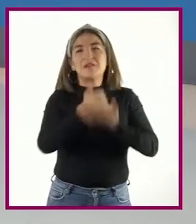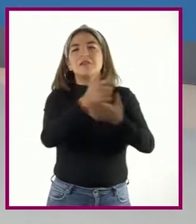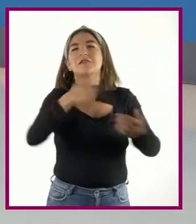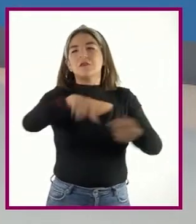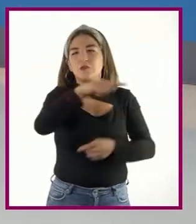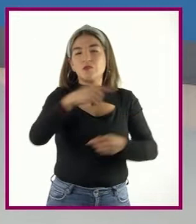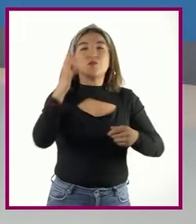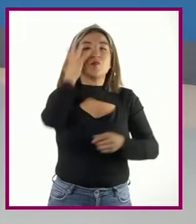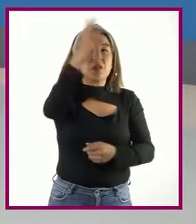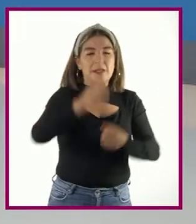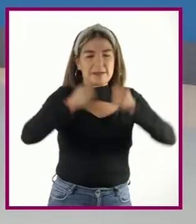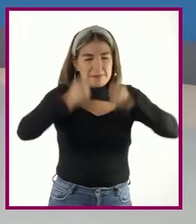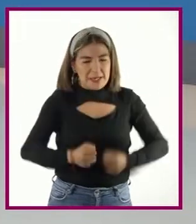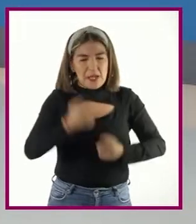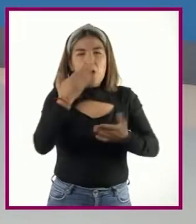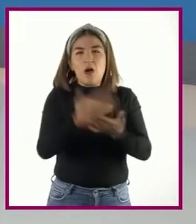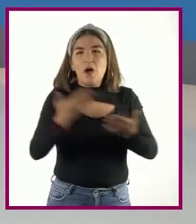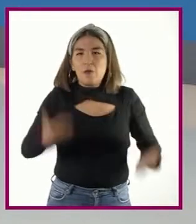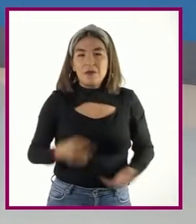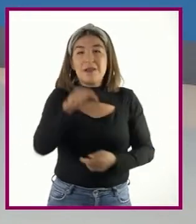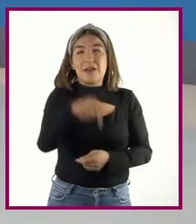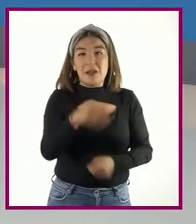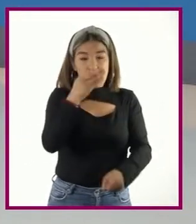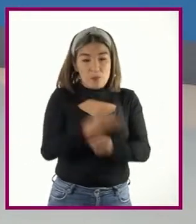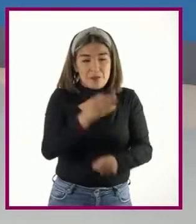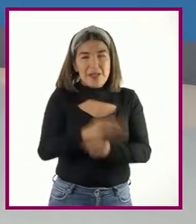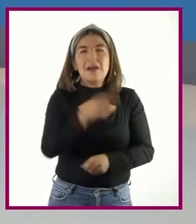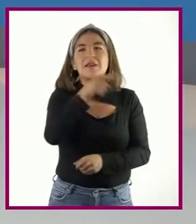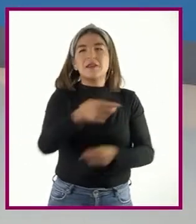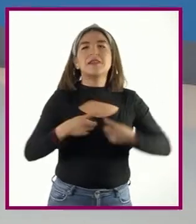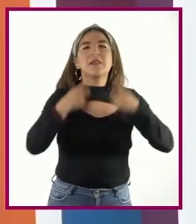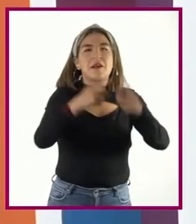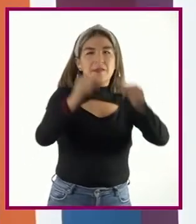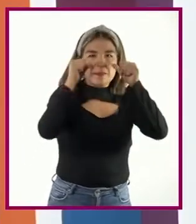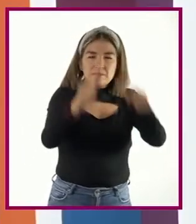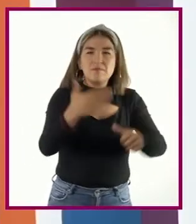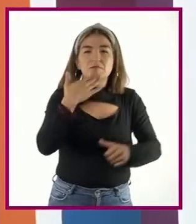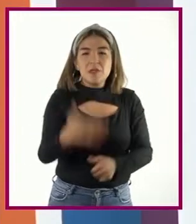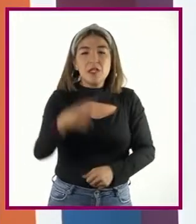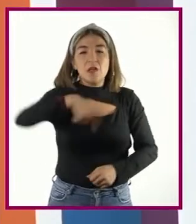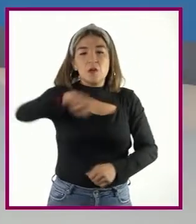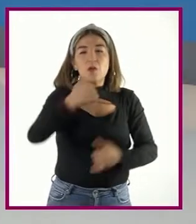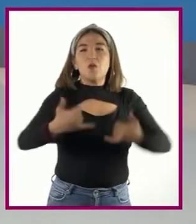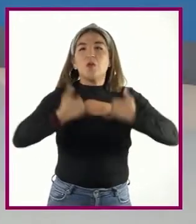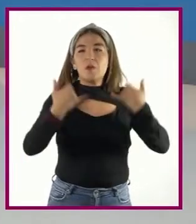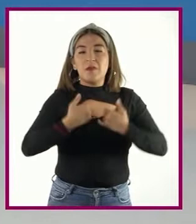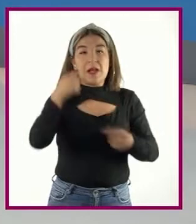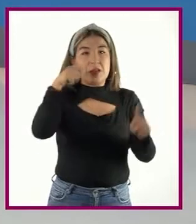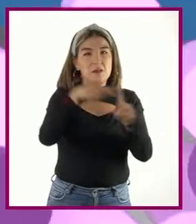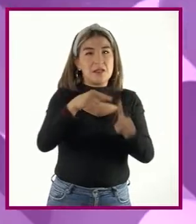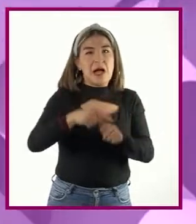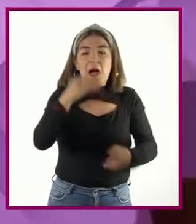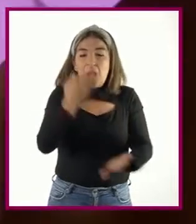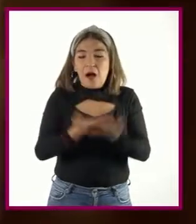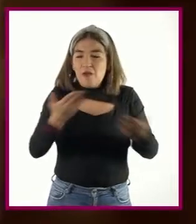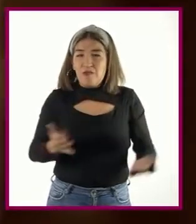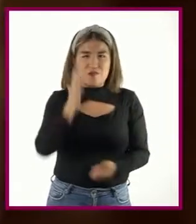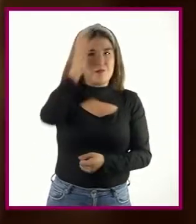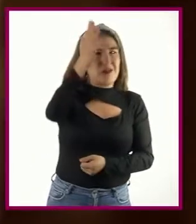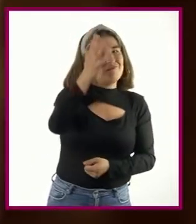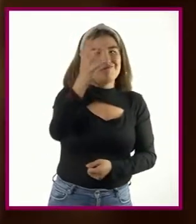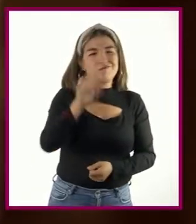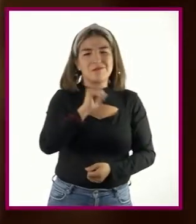su presente, entendiendo que es ahora cuando se les debe atender. La infancia es presente y no futuro.